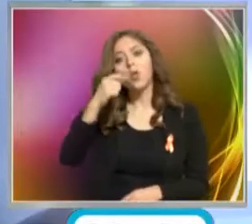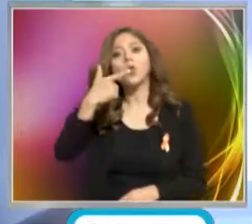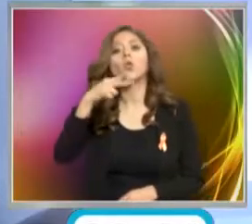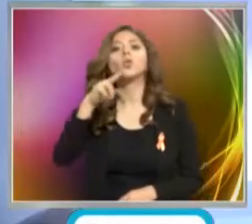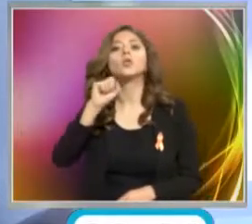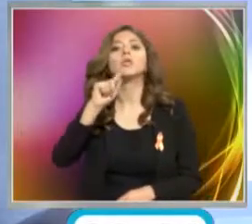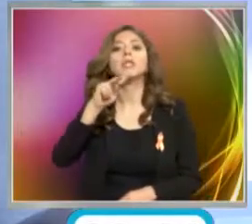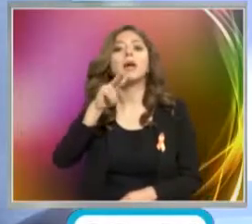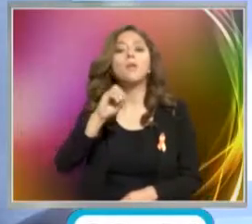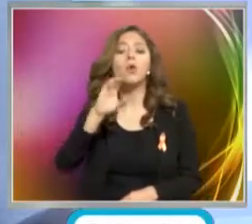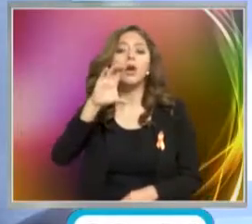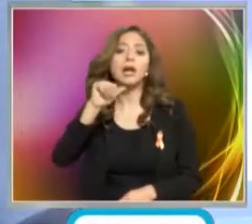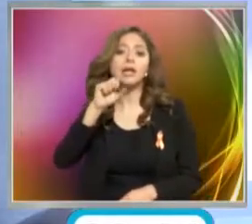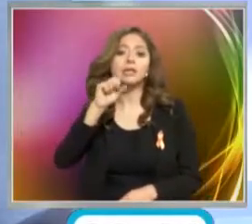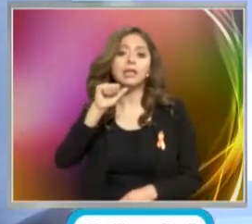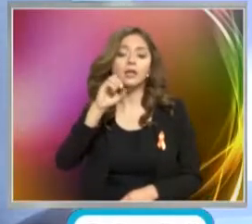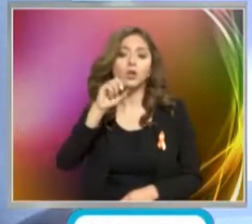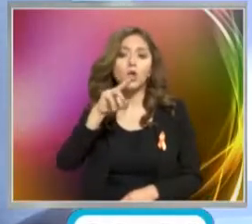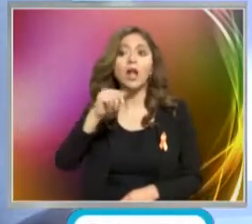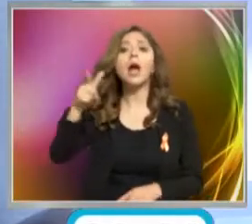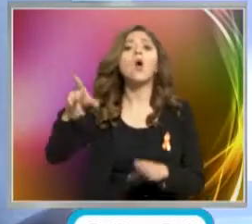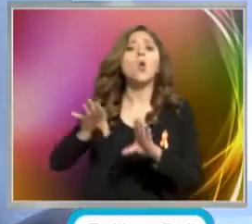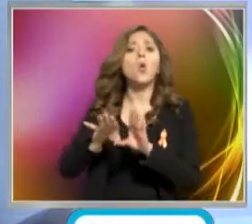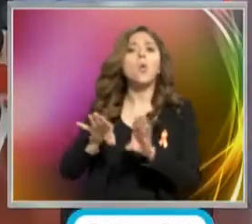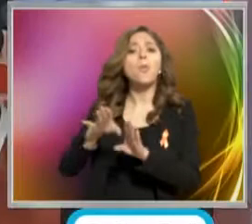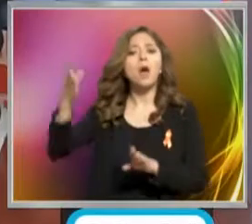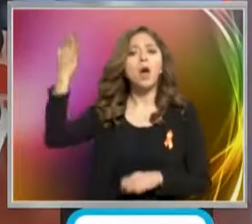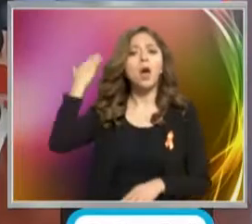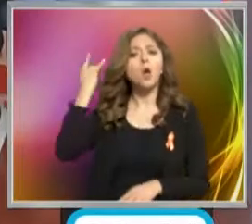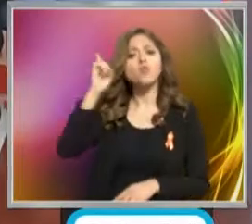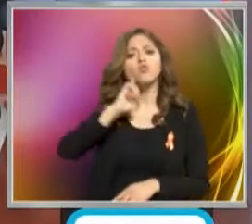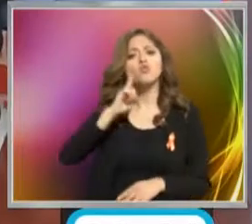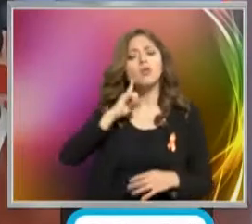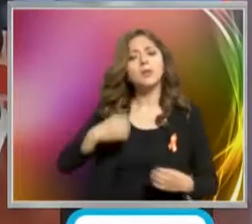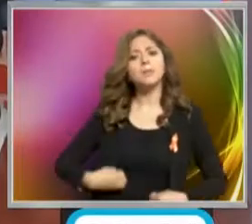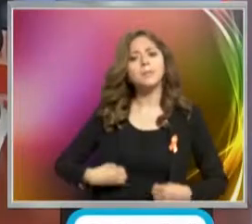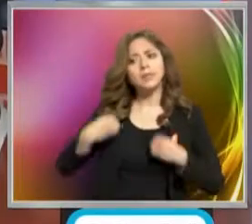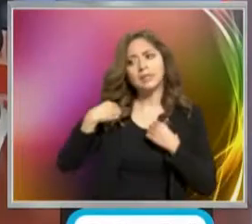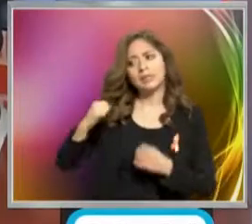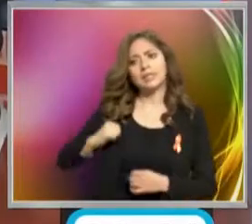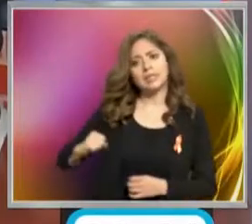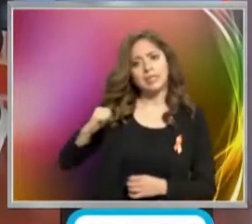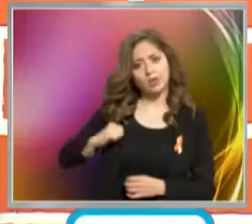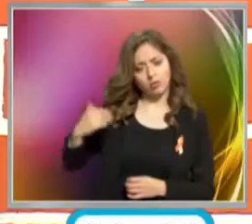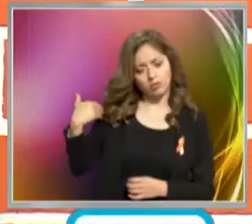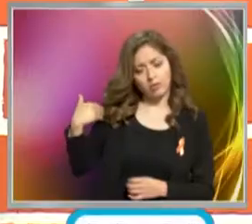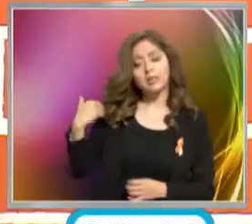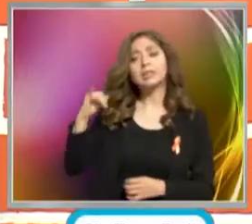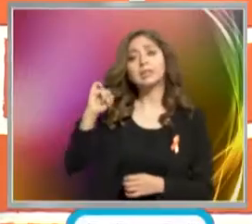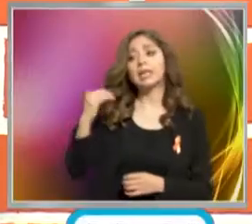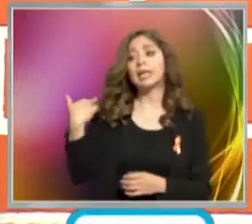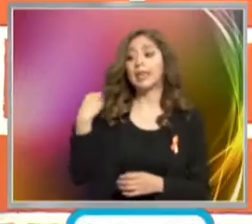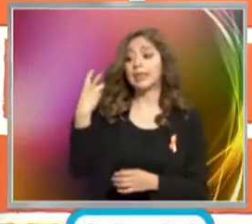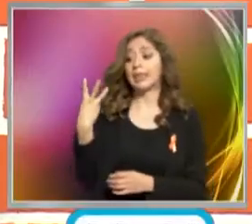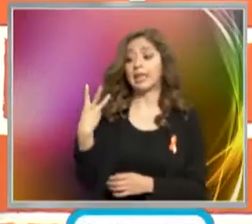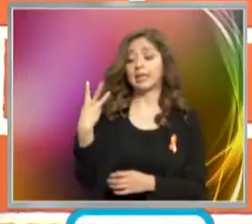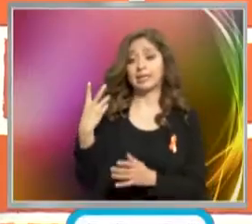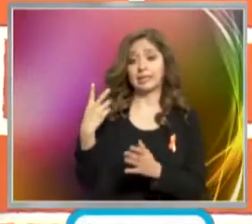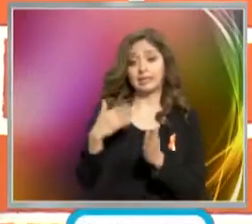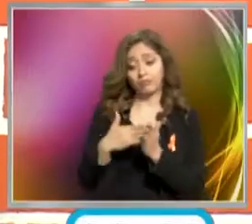es que vivían las mujeres a principios del siglo XX, ¿es correcto? así es, en las primeras 3 décadas del 1900 las Sí.